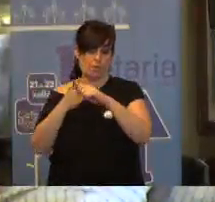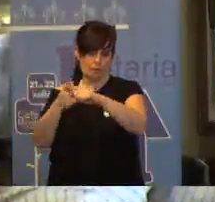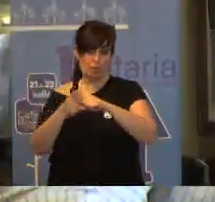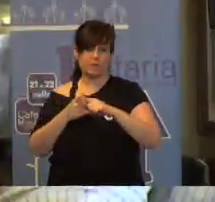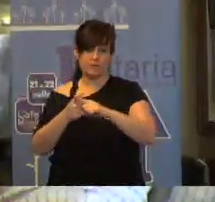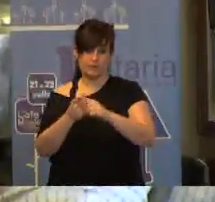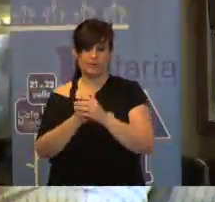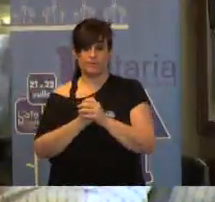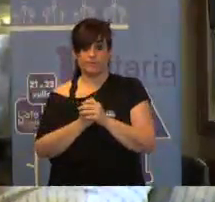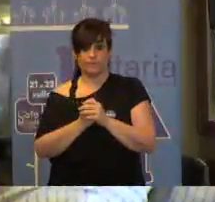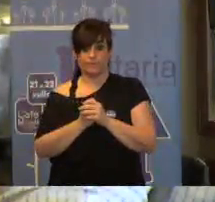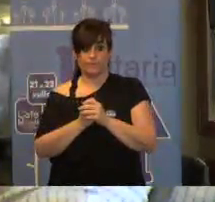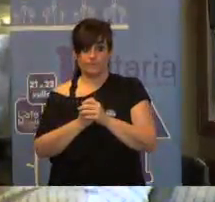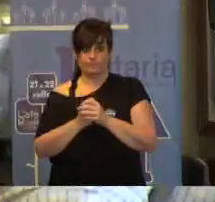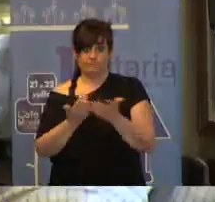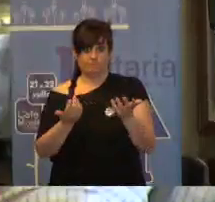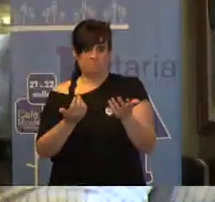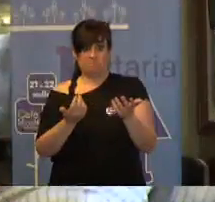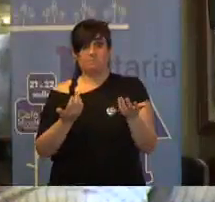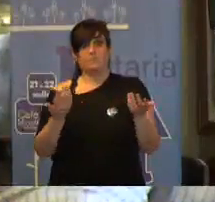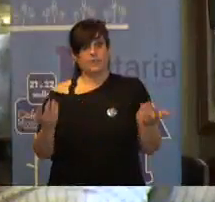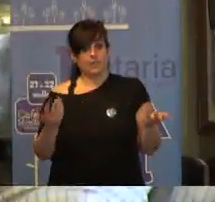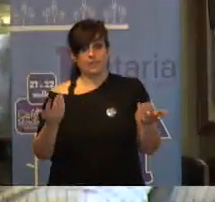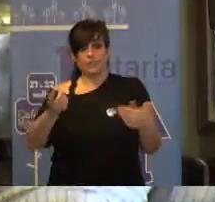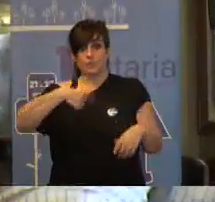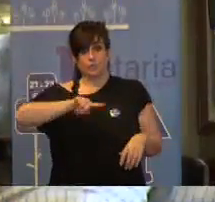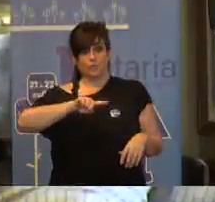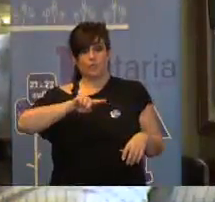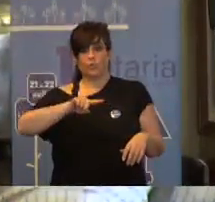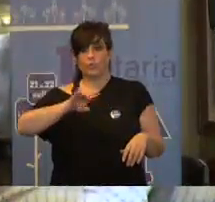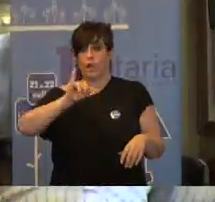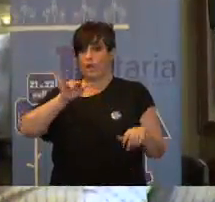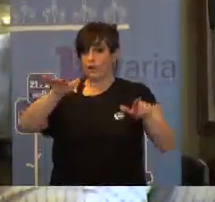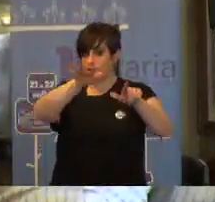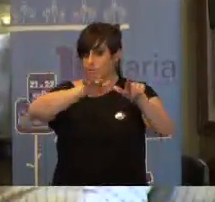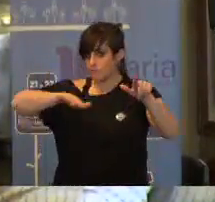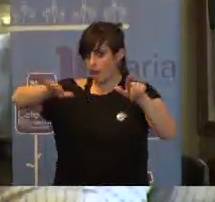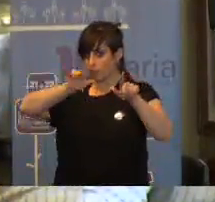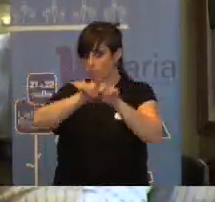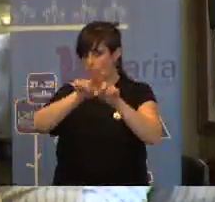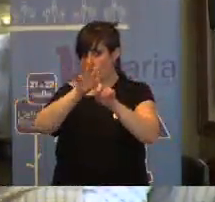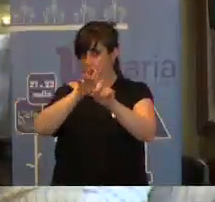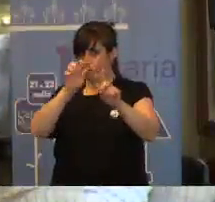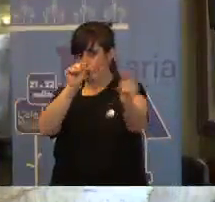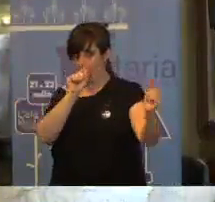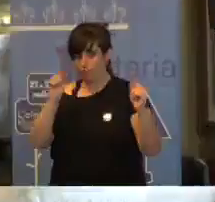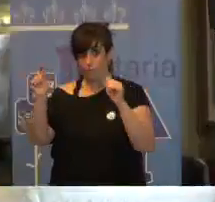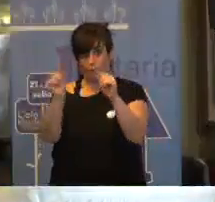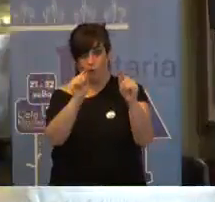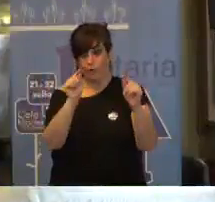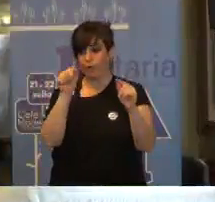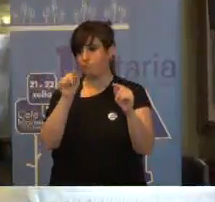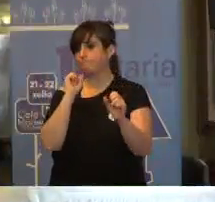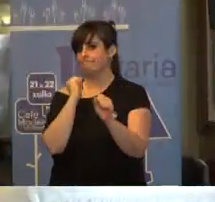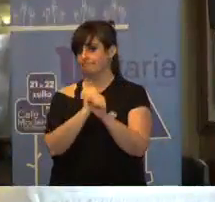coas mareas locais, donde existe un espacio, un foro, donde se poden traballar